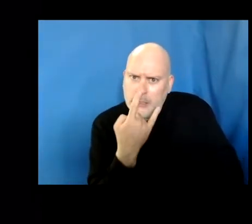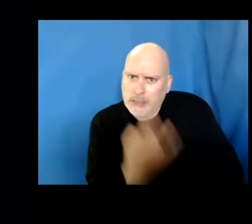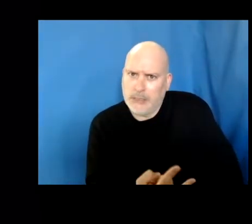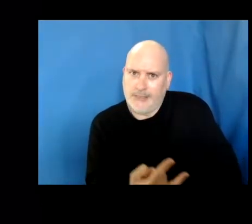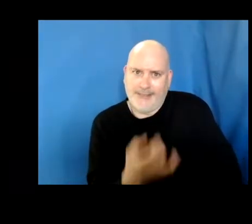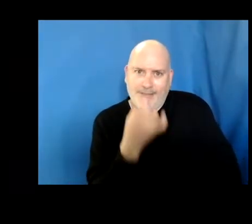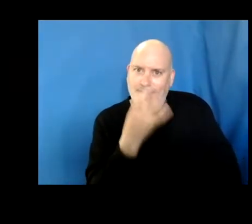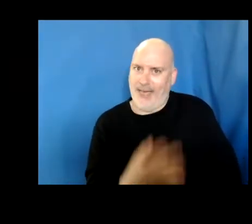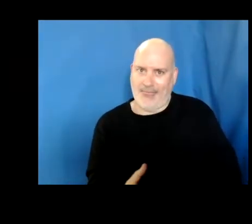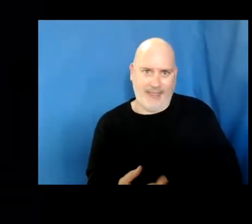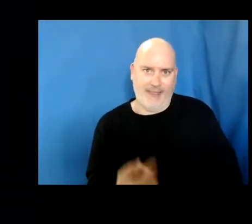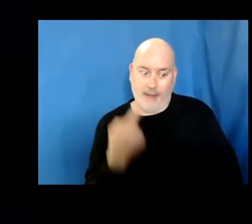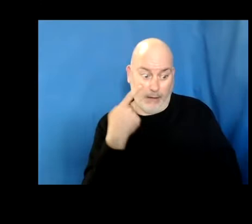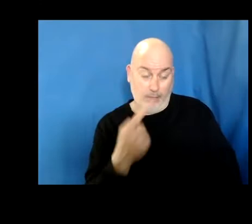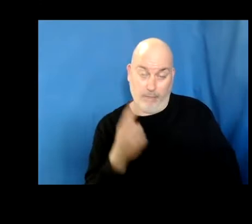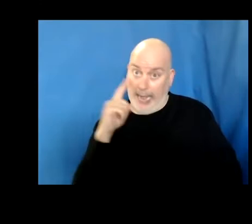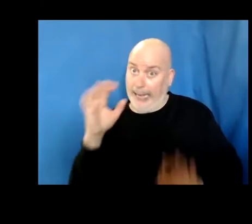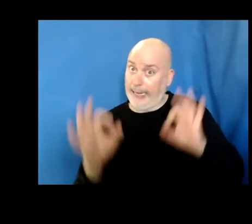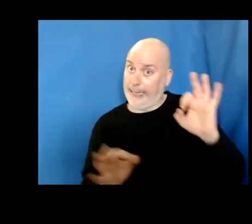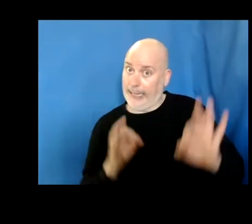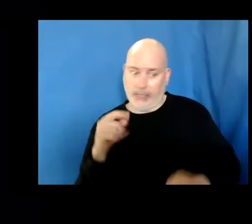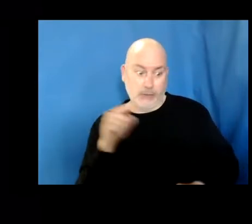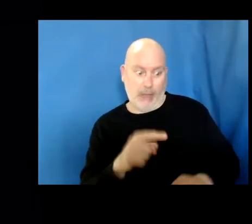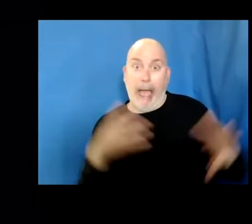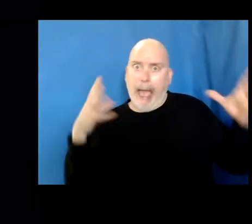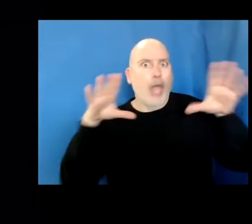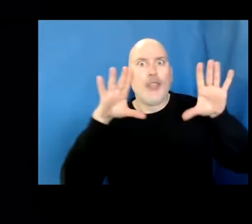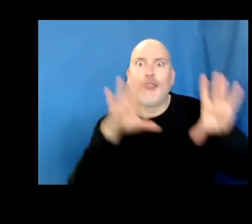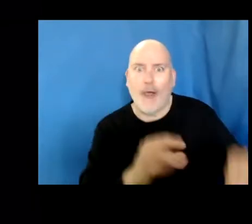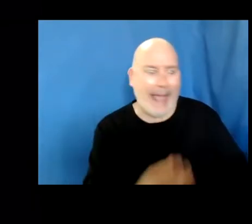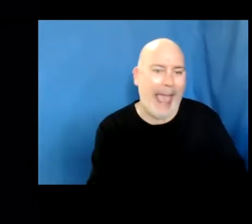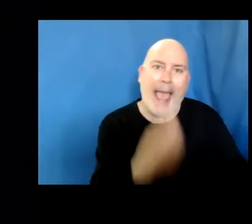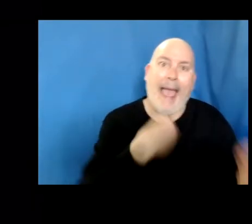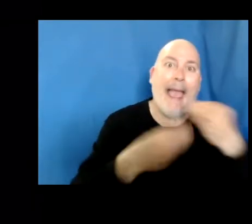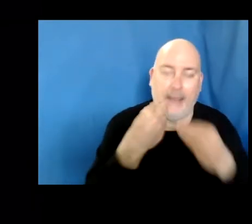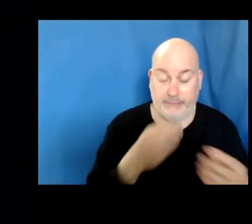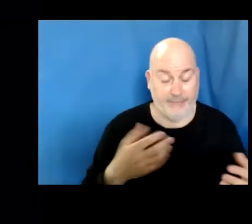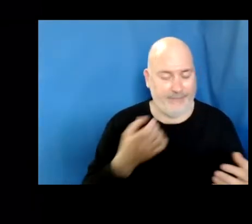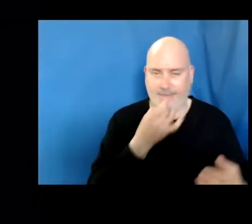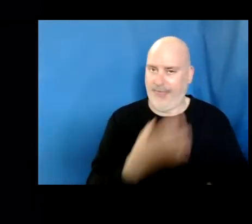un riesgo para que ellos vayan a tocar y a llevárselo a la boca.